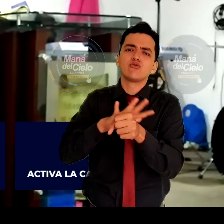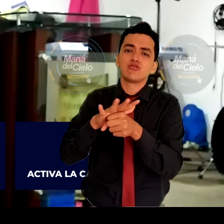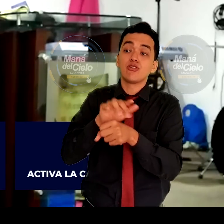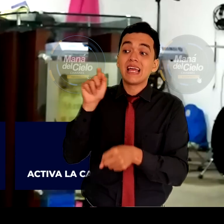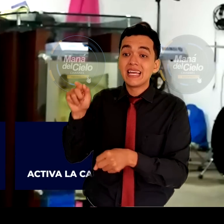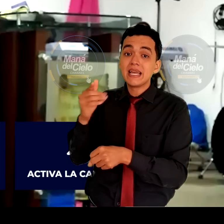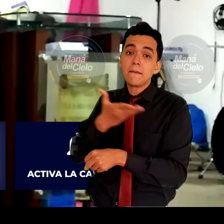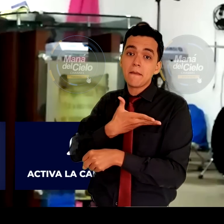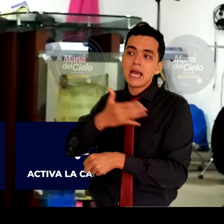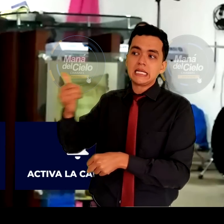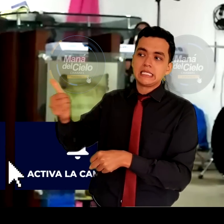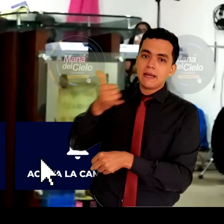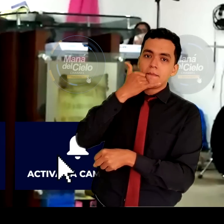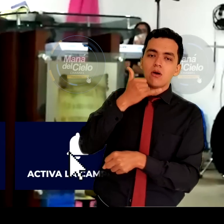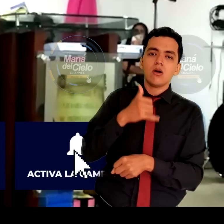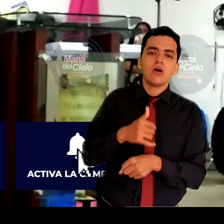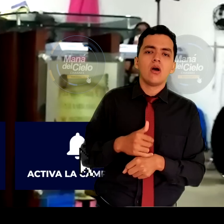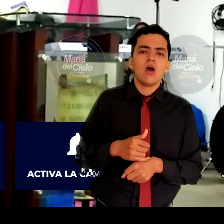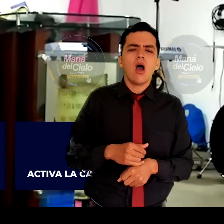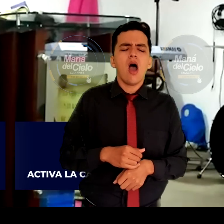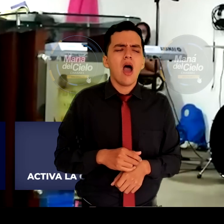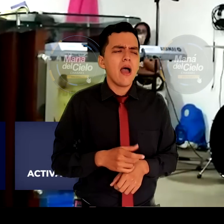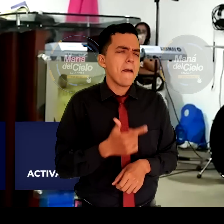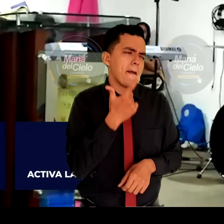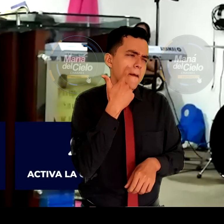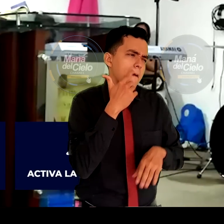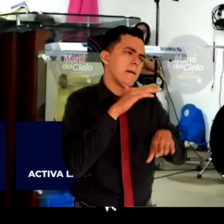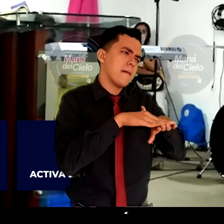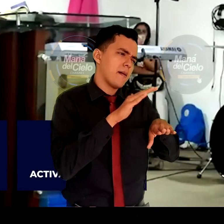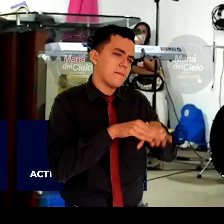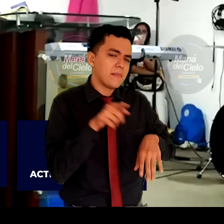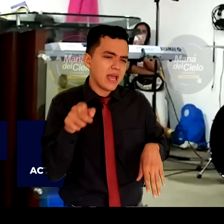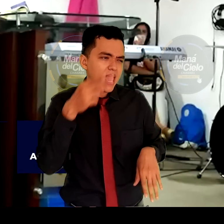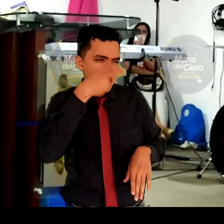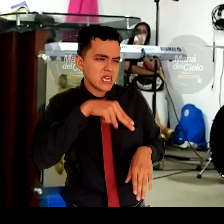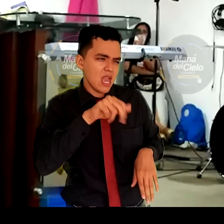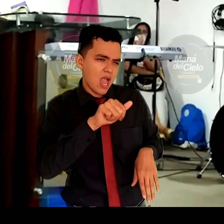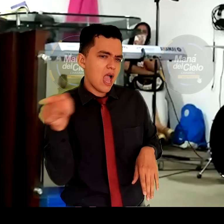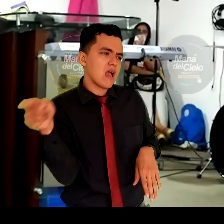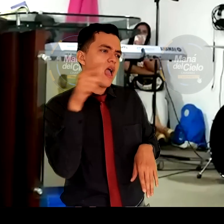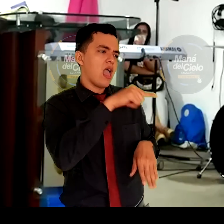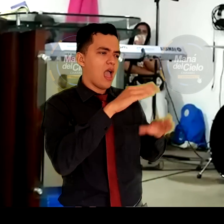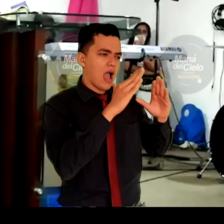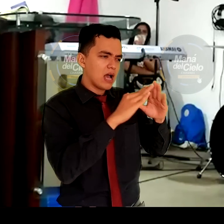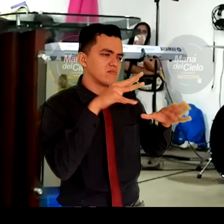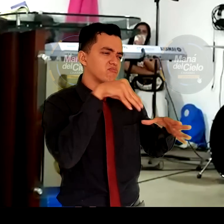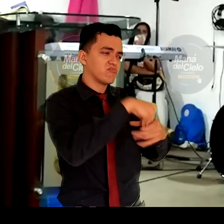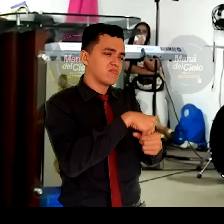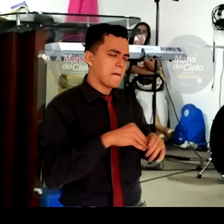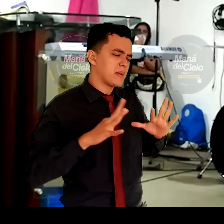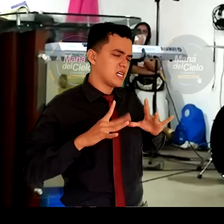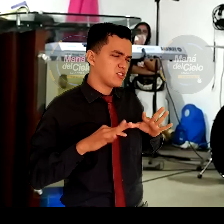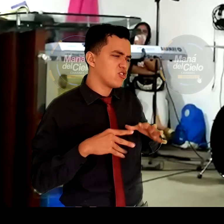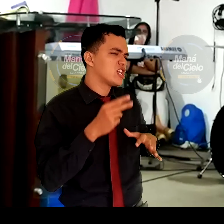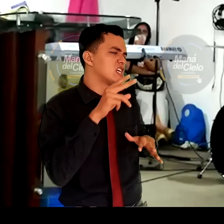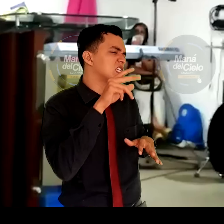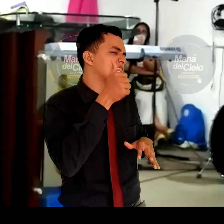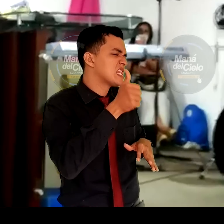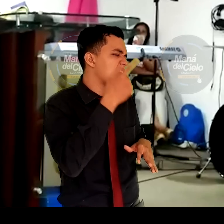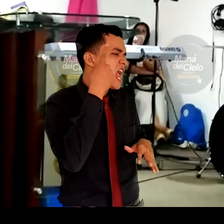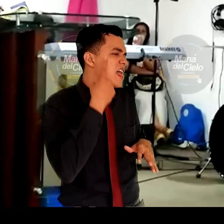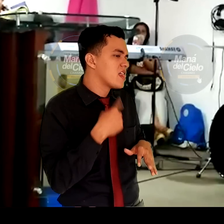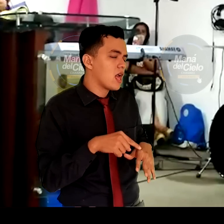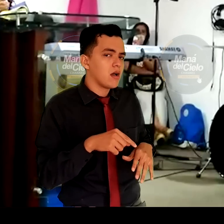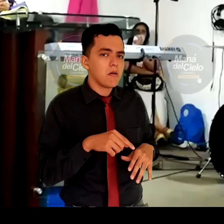hermano, como es amiga mi hija de sus hijas, ¿será que me la puede tener unos 8 días de vacaciones? De pronto el cambio de ciudad, bueno, no sé, el ambiente.